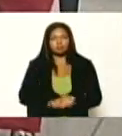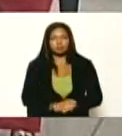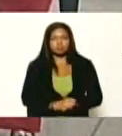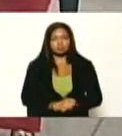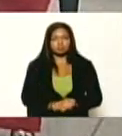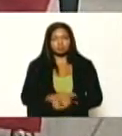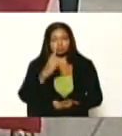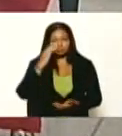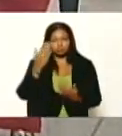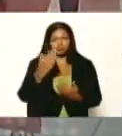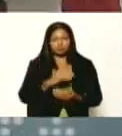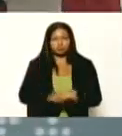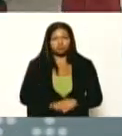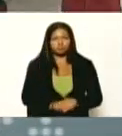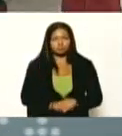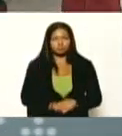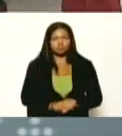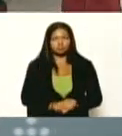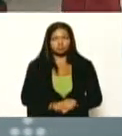Adelante.